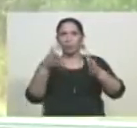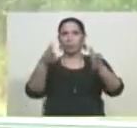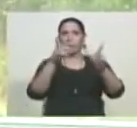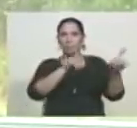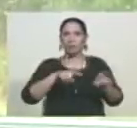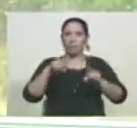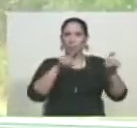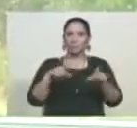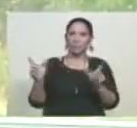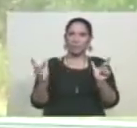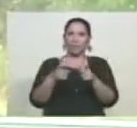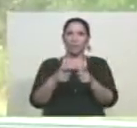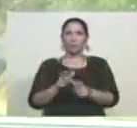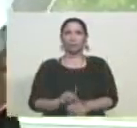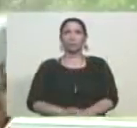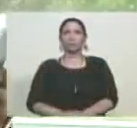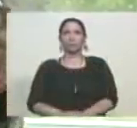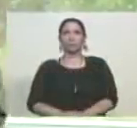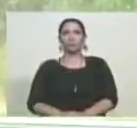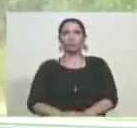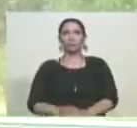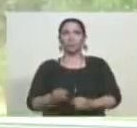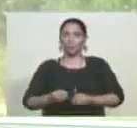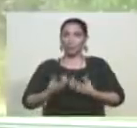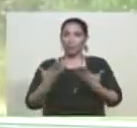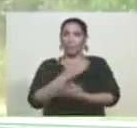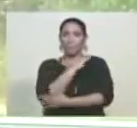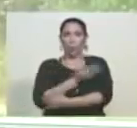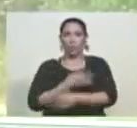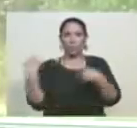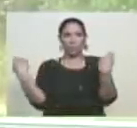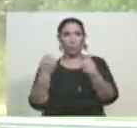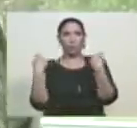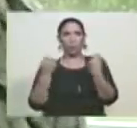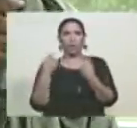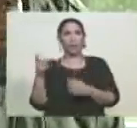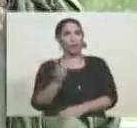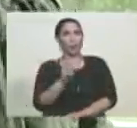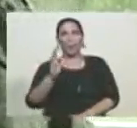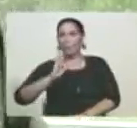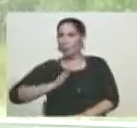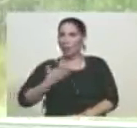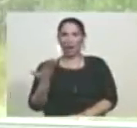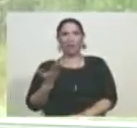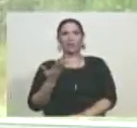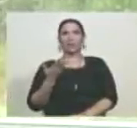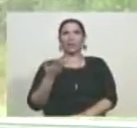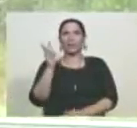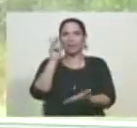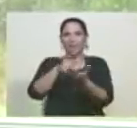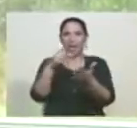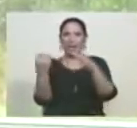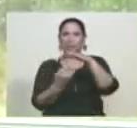pequeños productores, entregándosela al poder popular. No pueden estar en las instituciones.